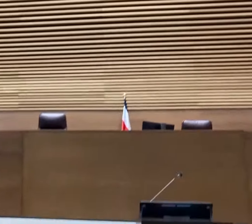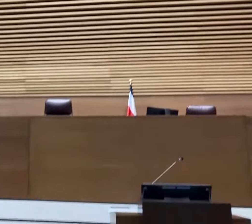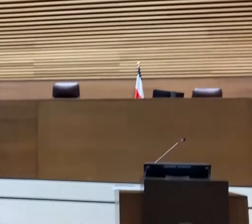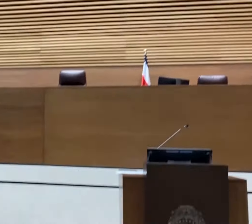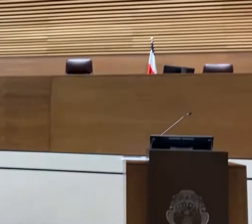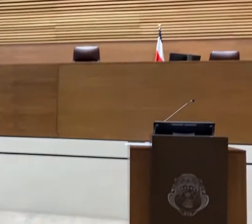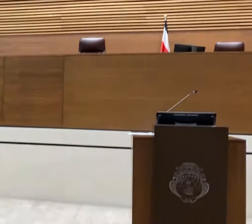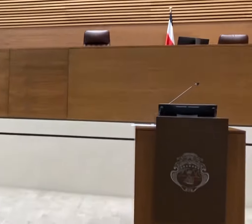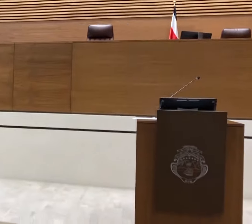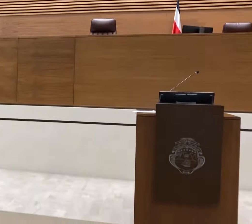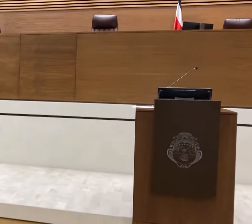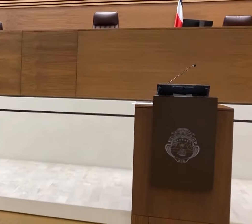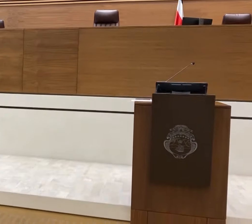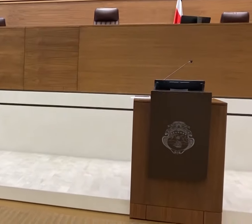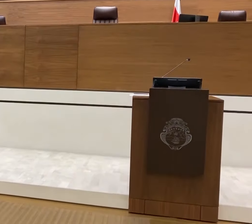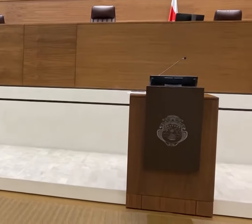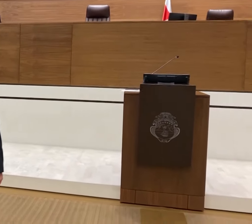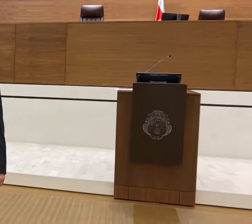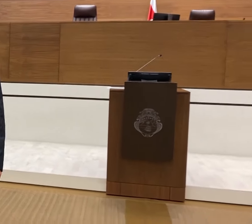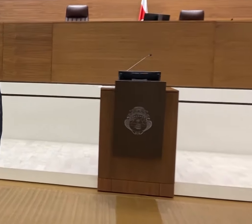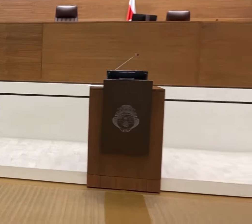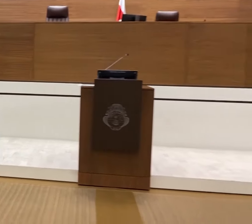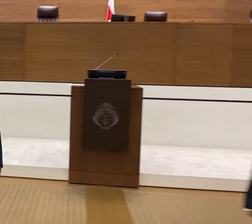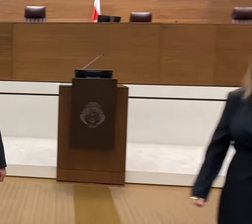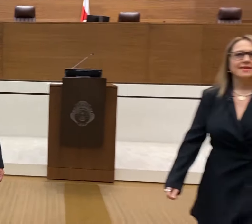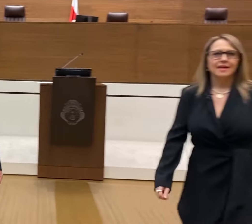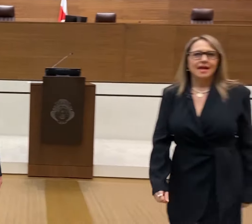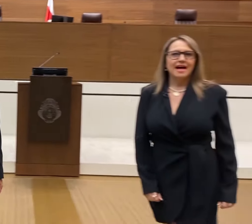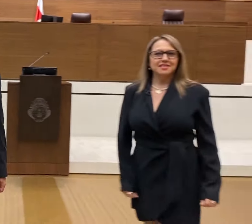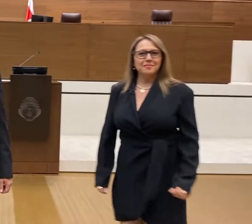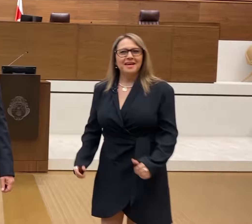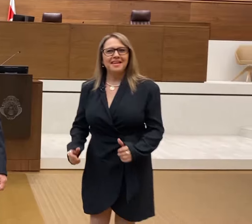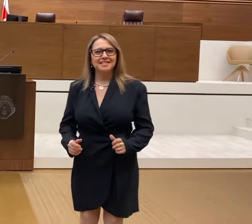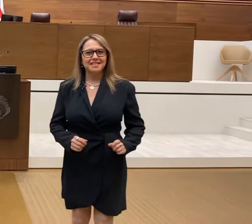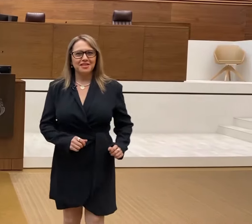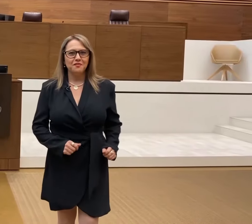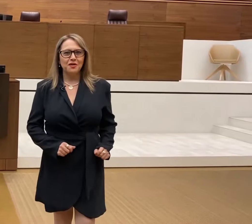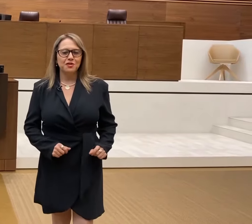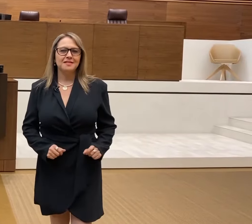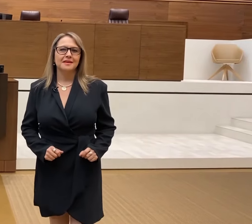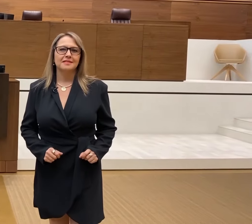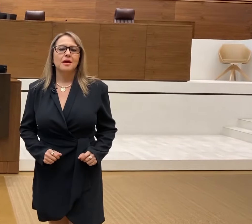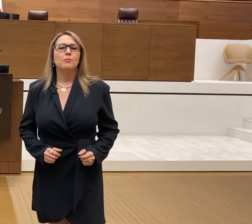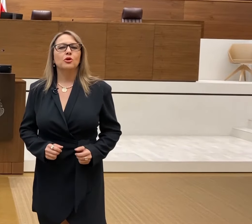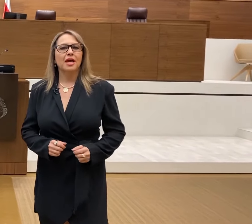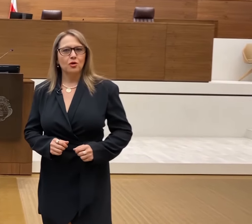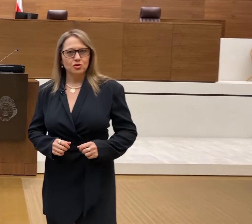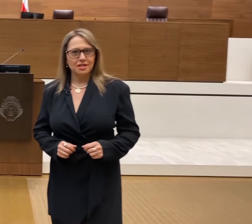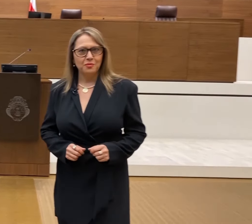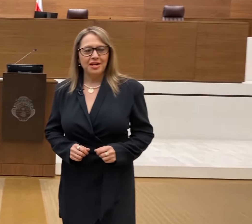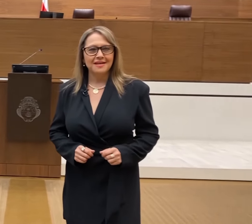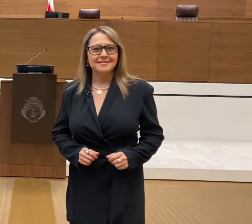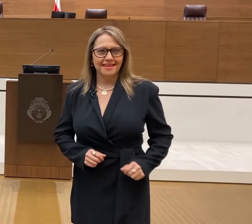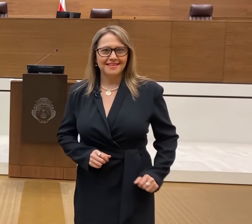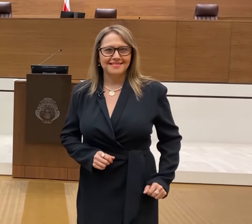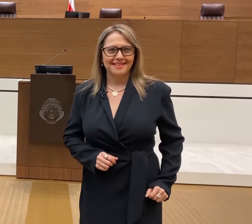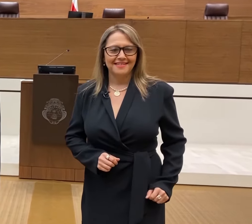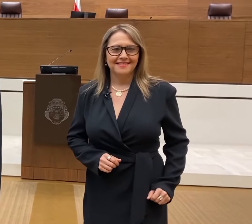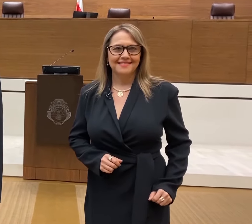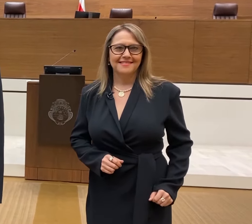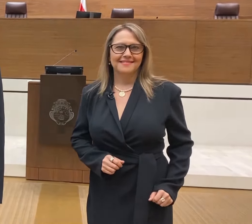hagamos un recorrido por las principales noticias del acontecer legislativo asamblea legislativa noticias porque hay cosas buenas